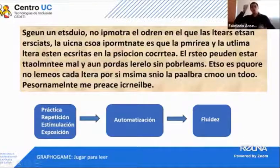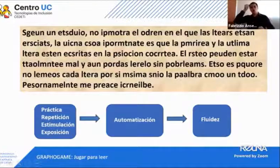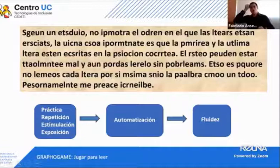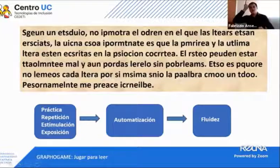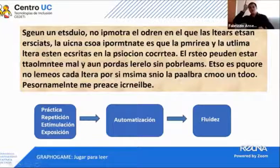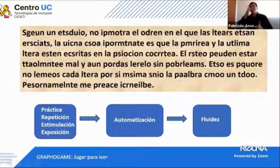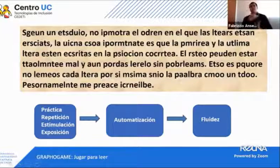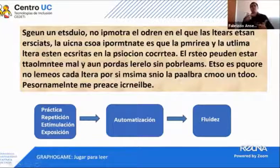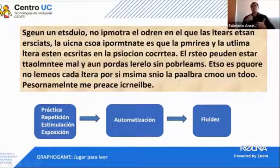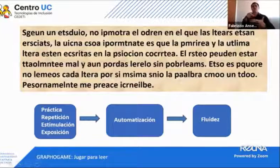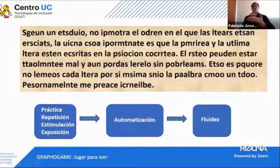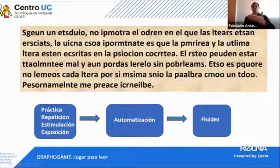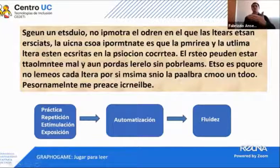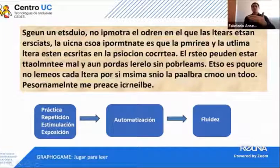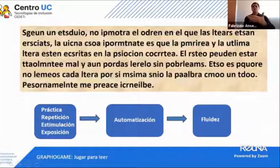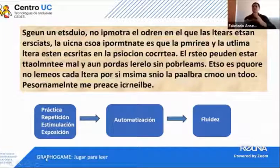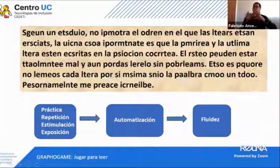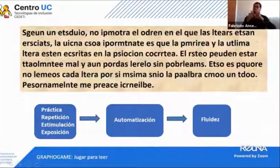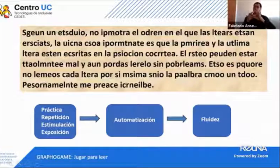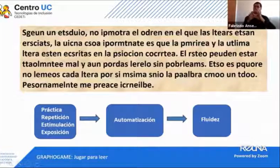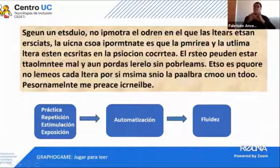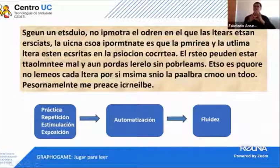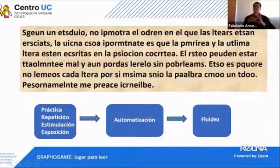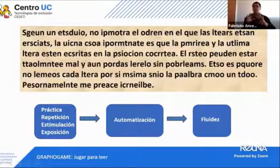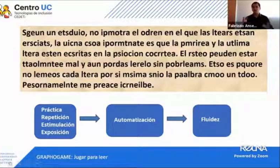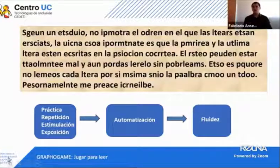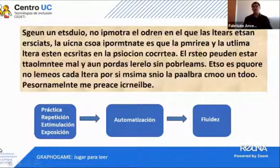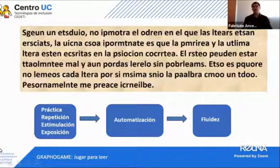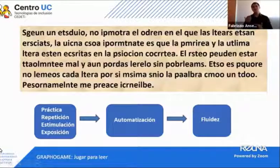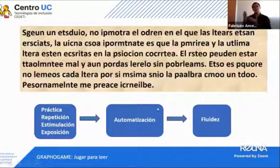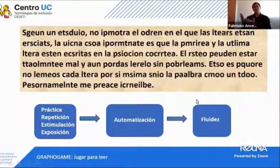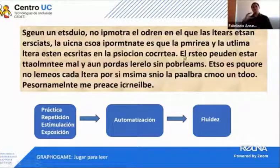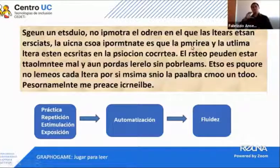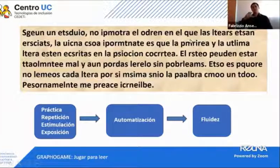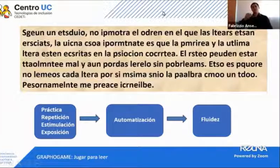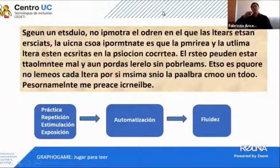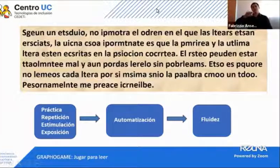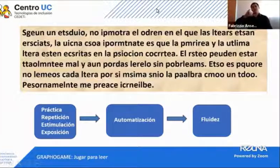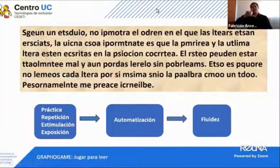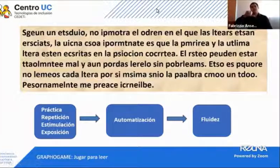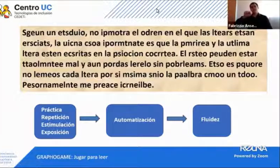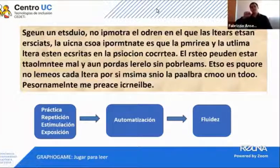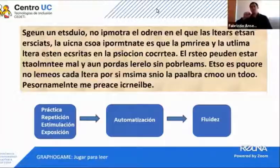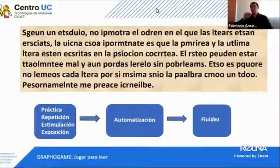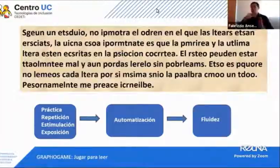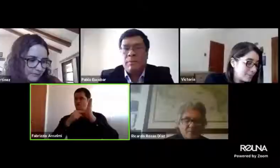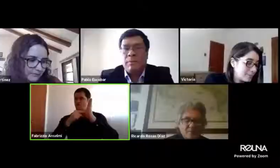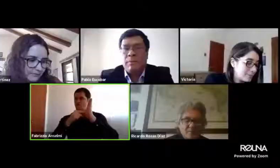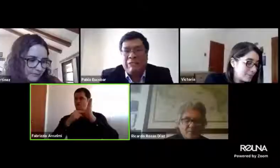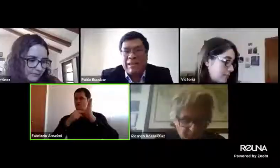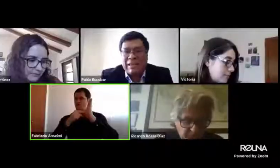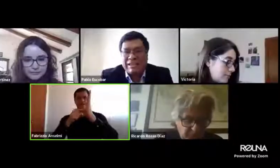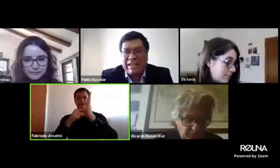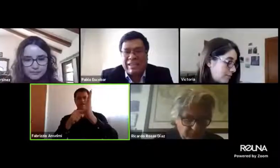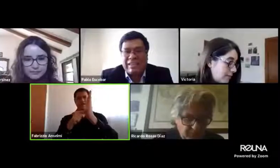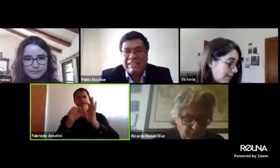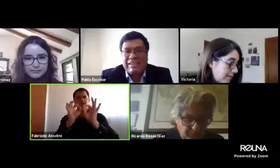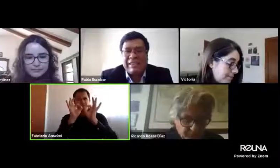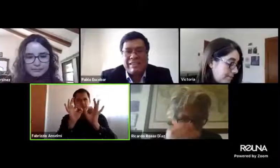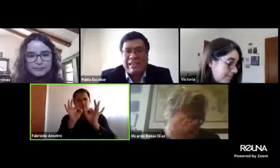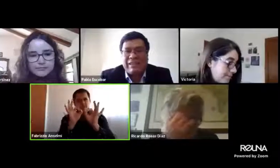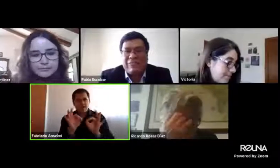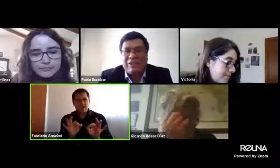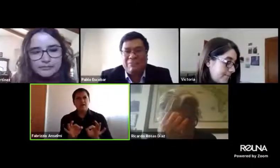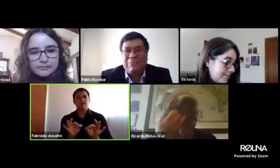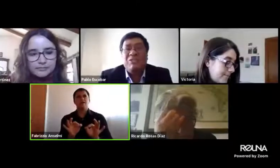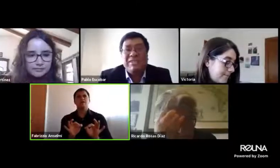gracias voy a pasar entonces el micrófono a mi compañera Camila que ella les va a mostrar entonces bien al detalle cada una de las características